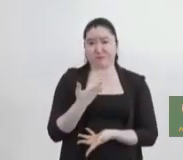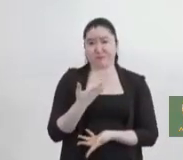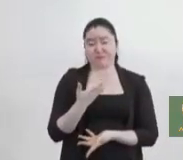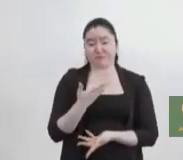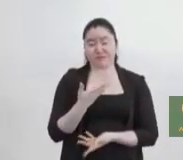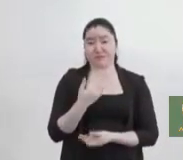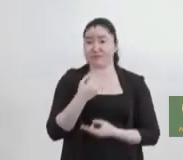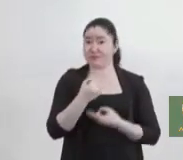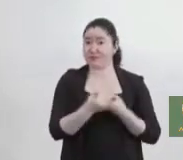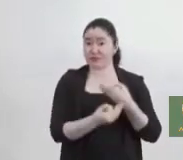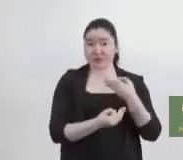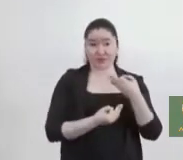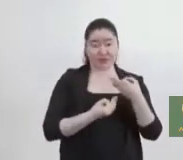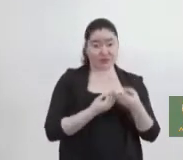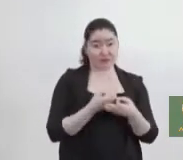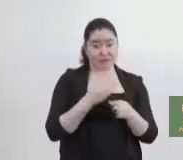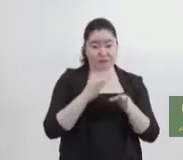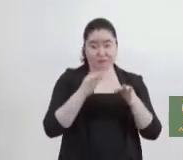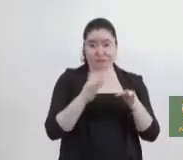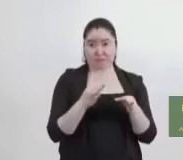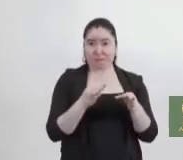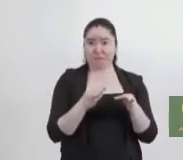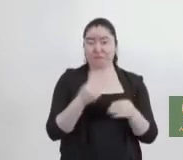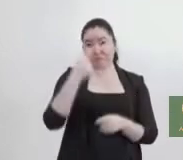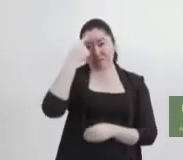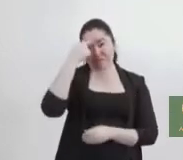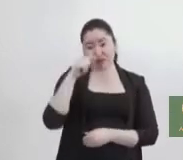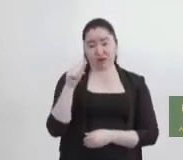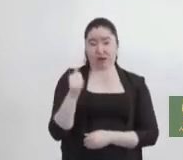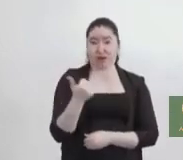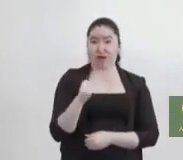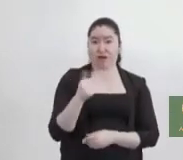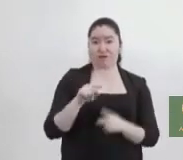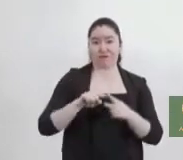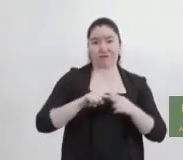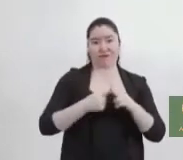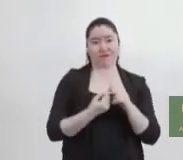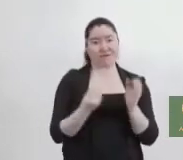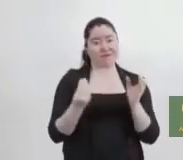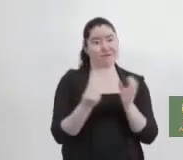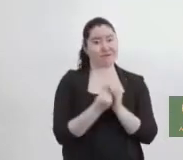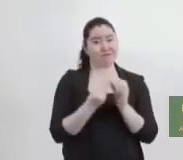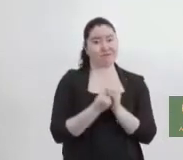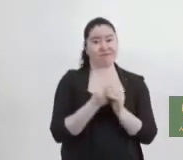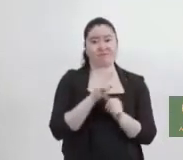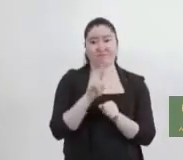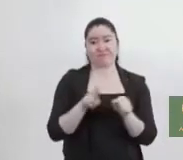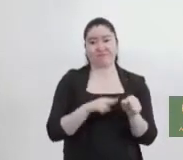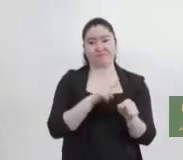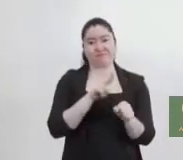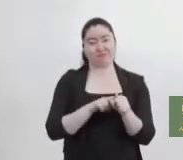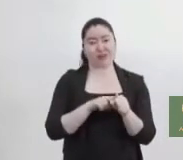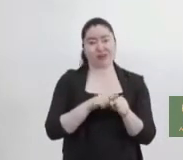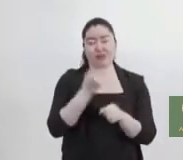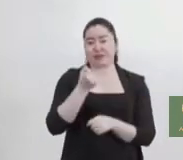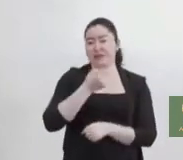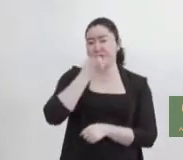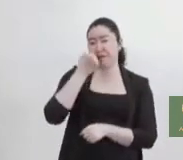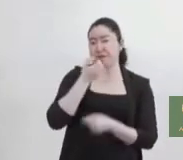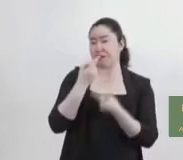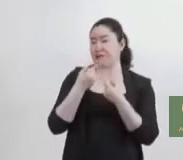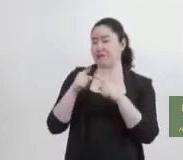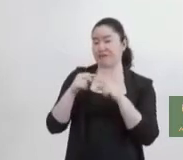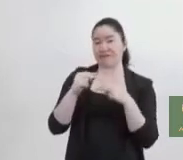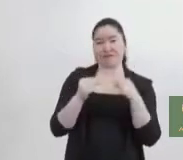las condiciones dadas para que en agosto podamos reiniciar la actividad escolar en todos los niveles educativos. Obviamente con